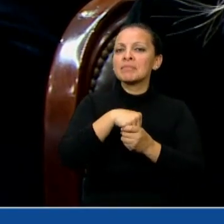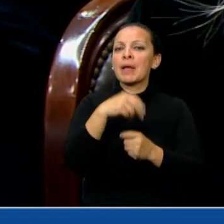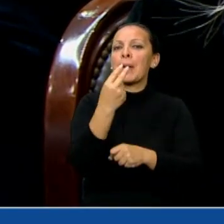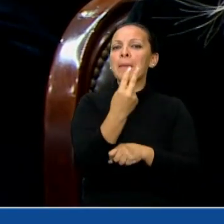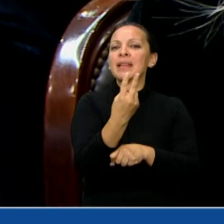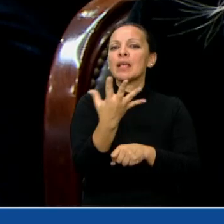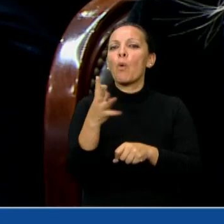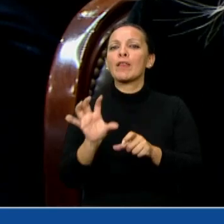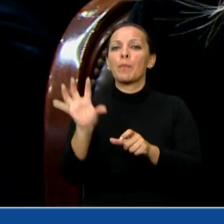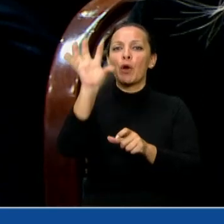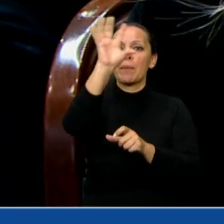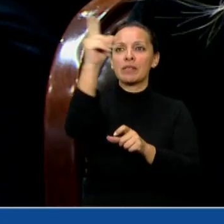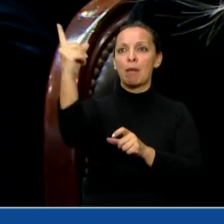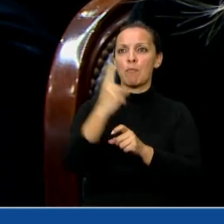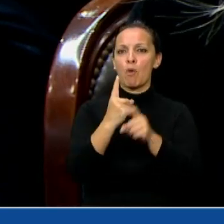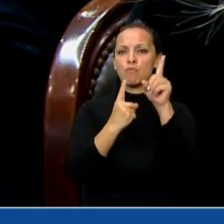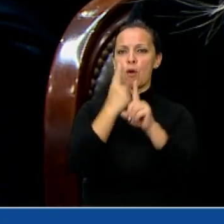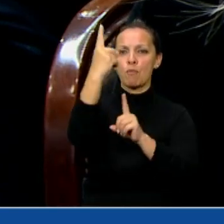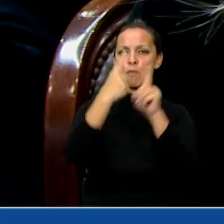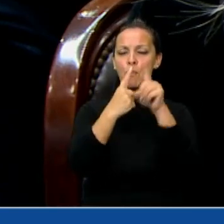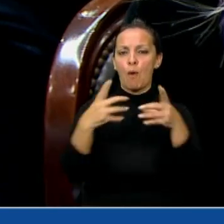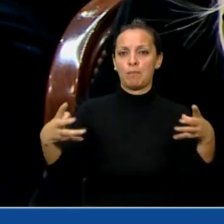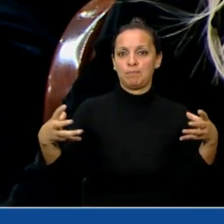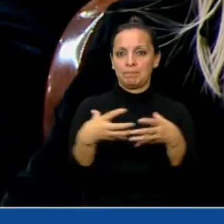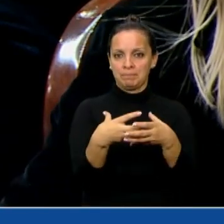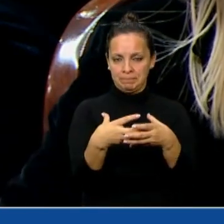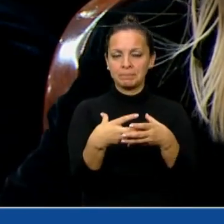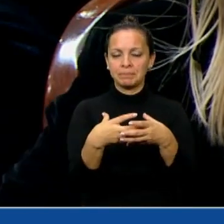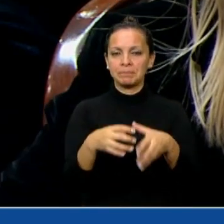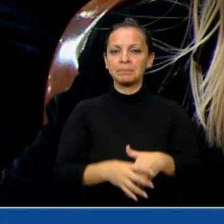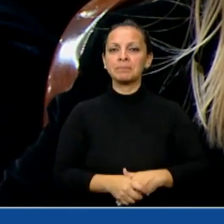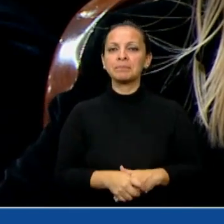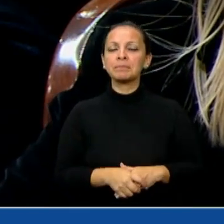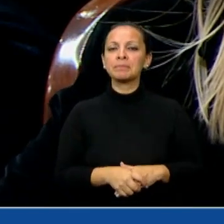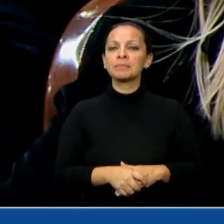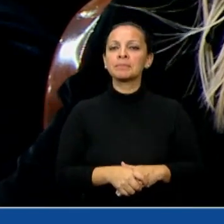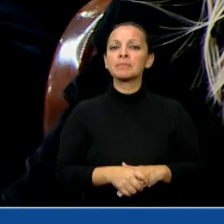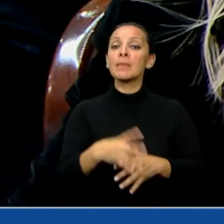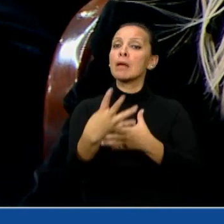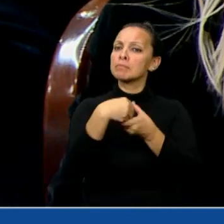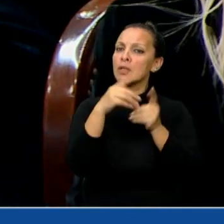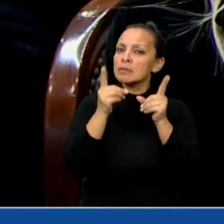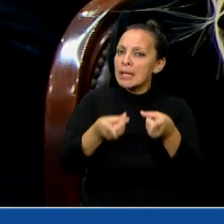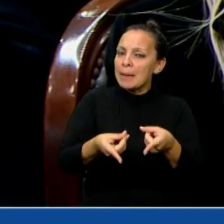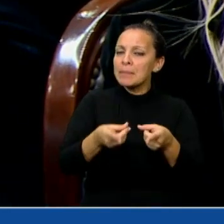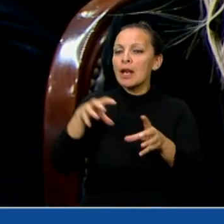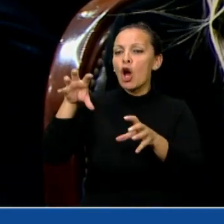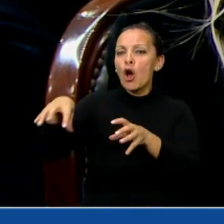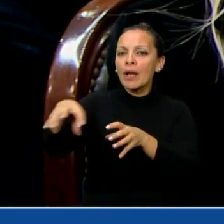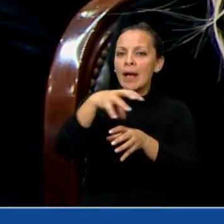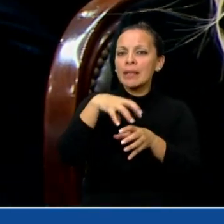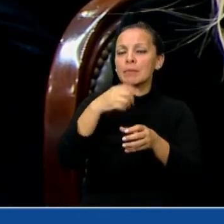24 provincias, por miembros representantes de las 24 provincias, también por organismos públicos como